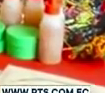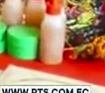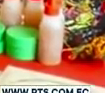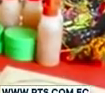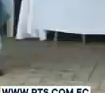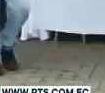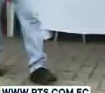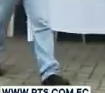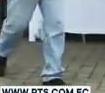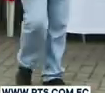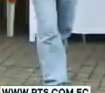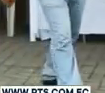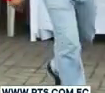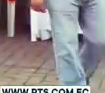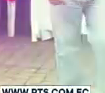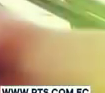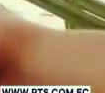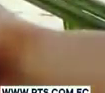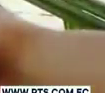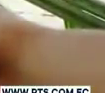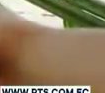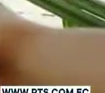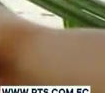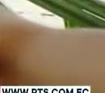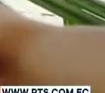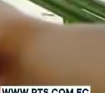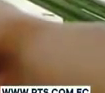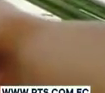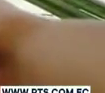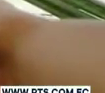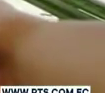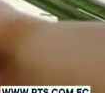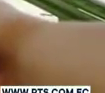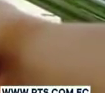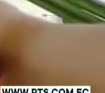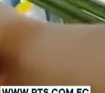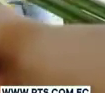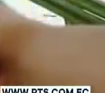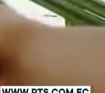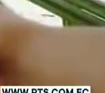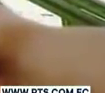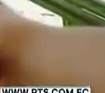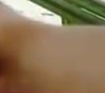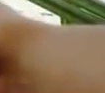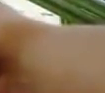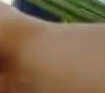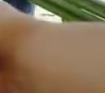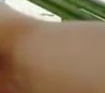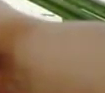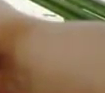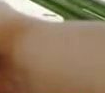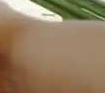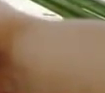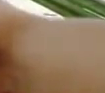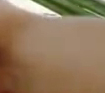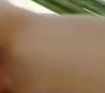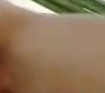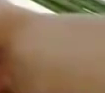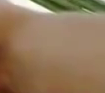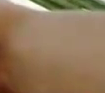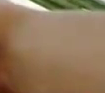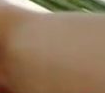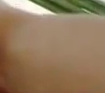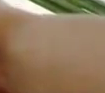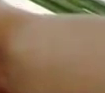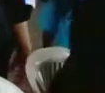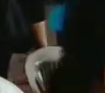primer encuentro de la cultura sáchila. Contentos porque muchas de las veces estando aquí, somos de aquí, de Santo Domingo, muchas veces no nos